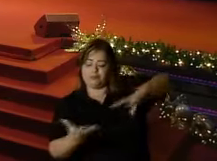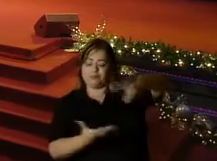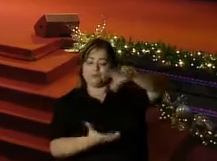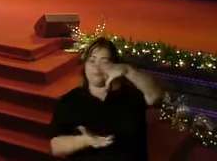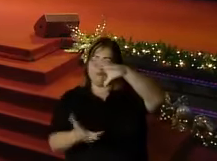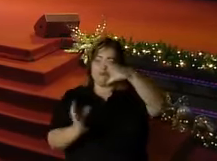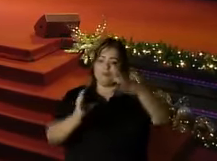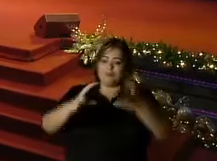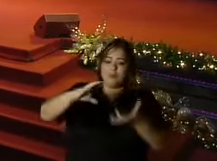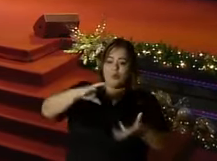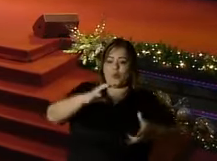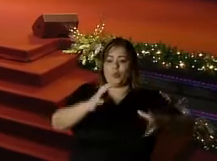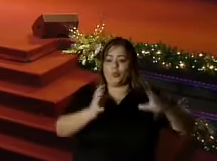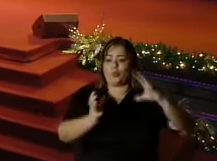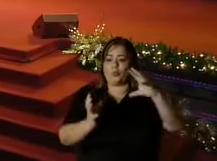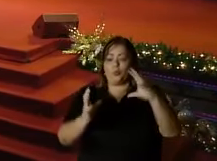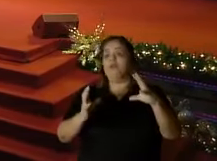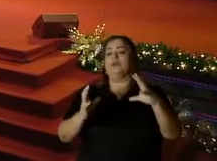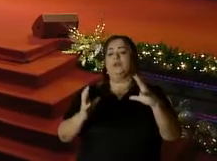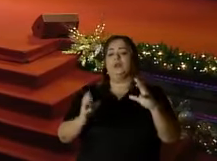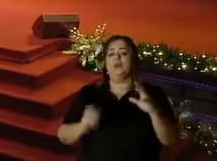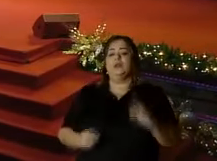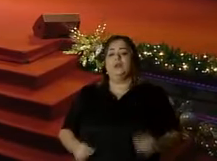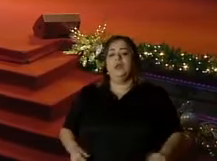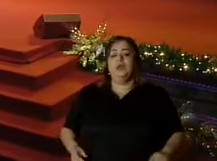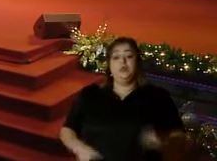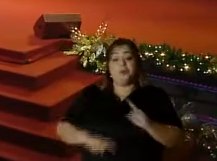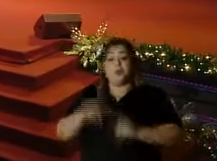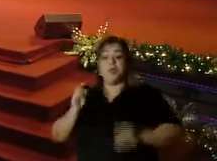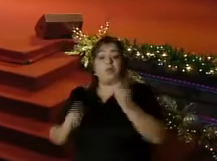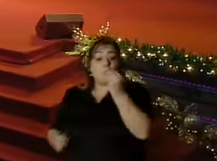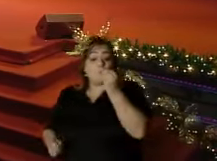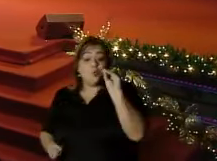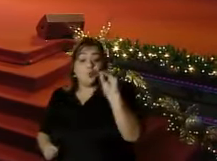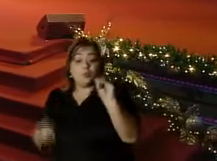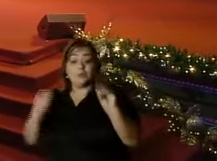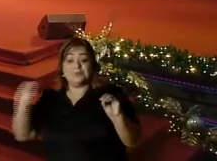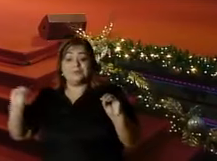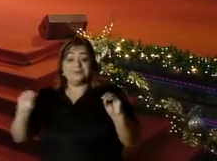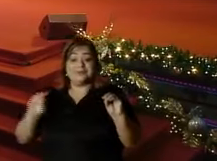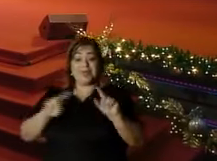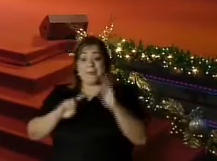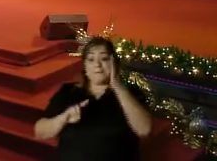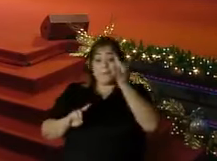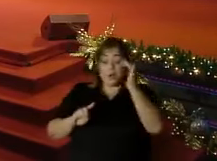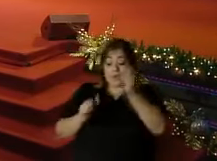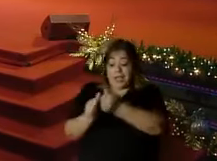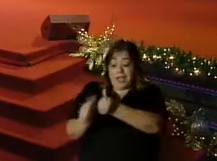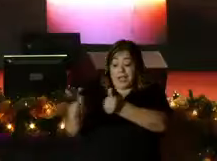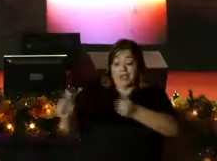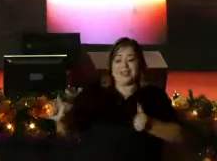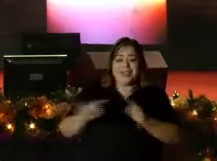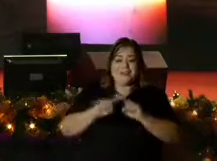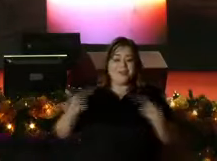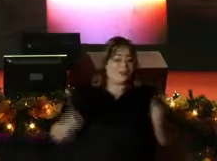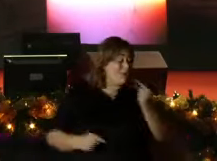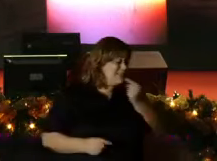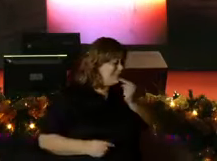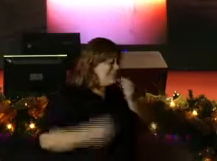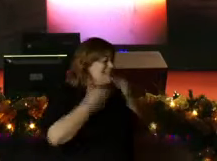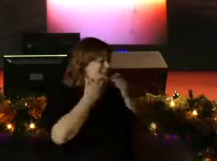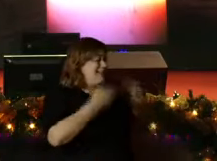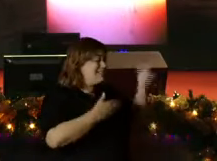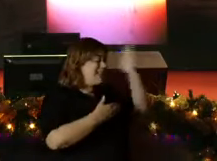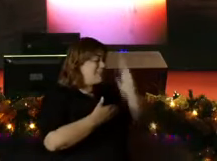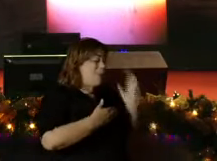gracias. Y yo sé que no podemos tocar, no podemos besarnos, pero mírate a dos o tres y dile, yo lo doy gracias a Dios por ti. Yo le doy gracias